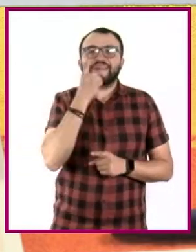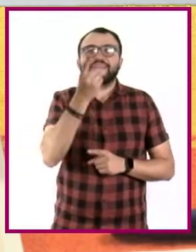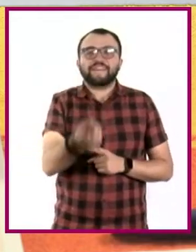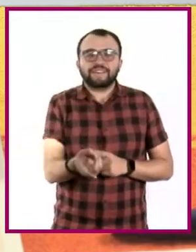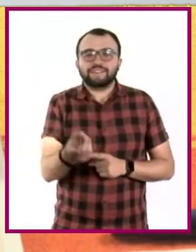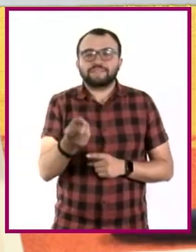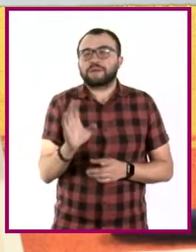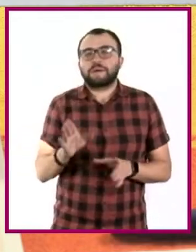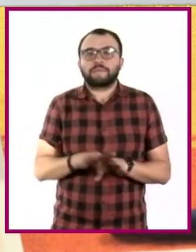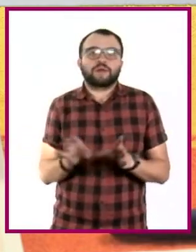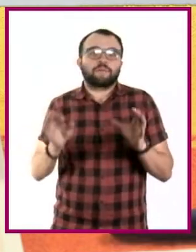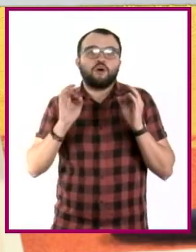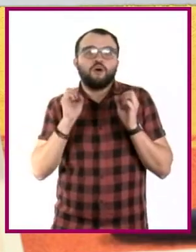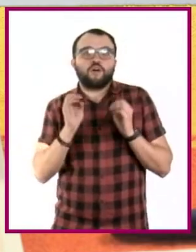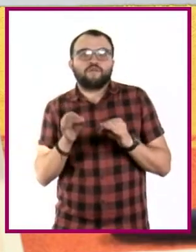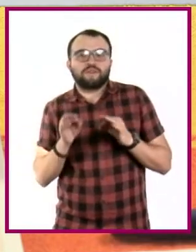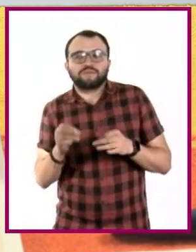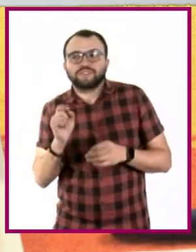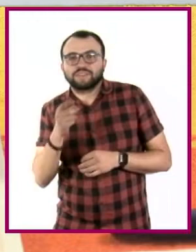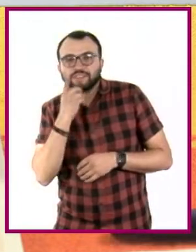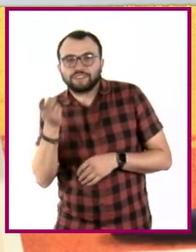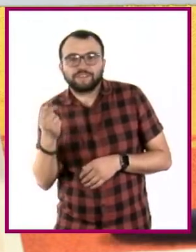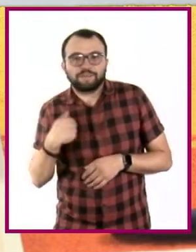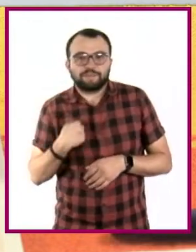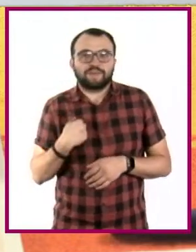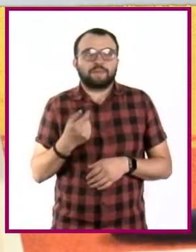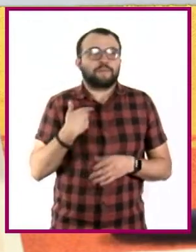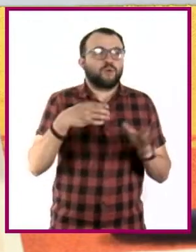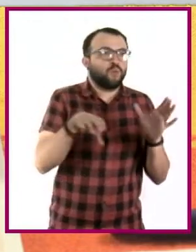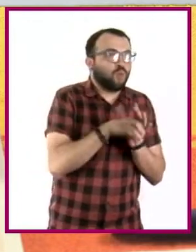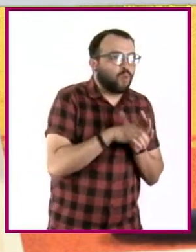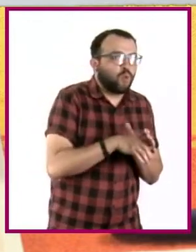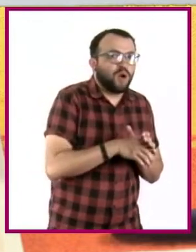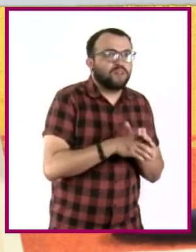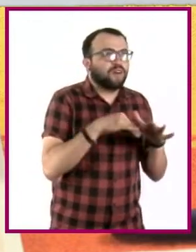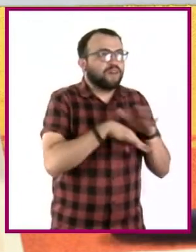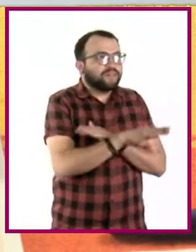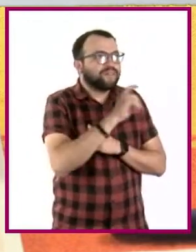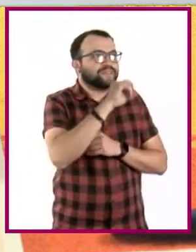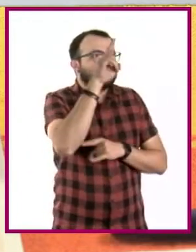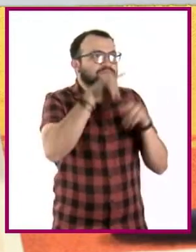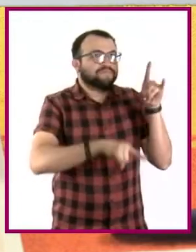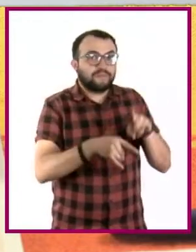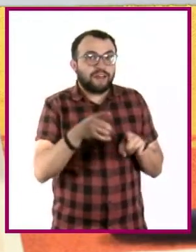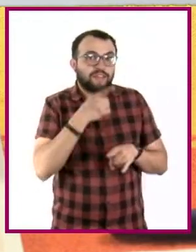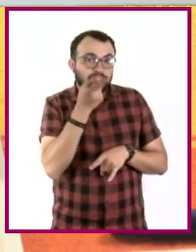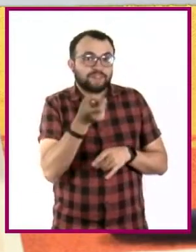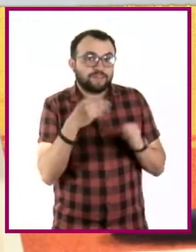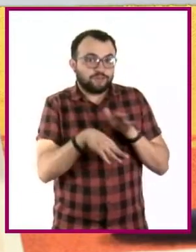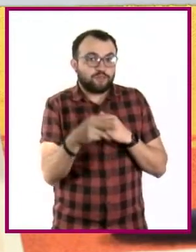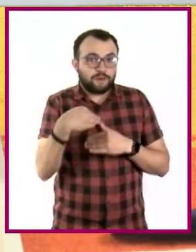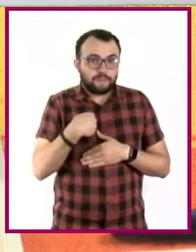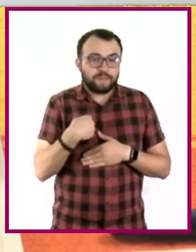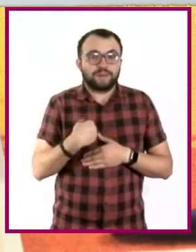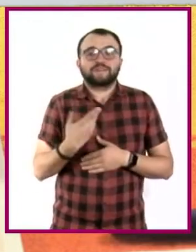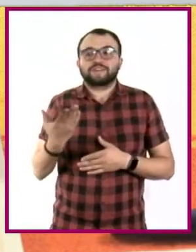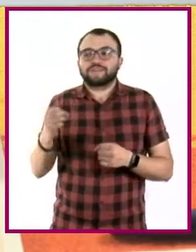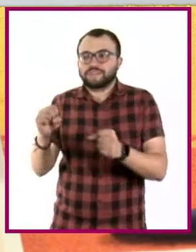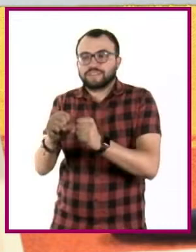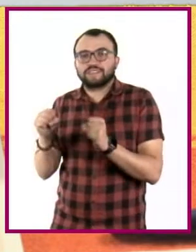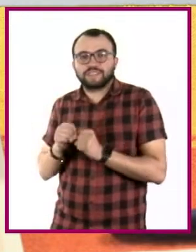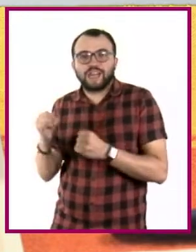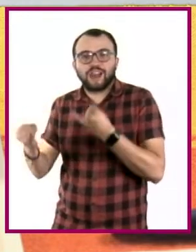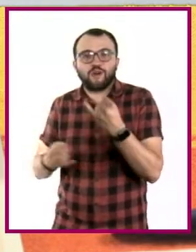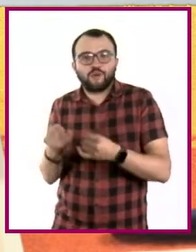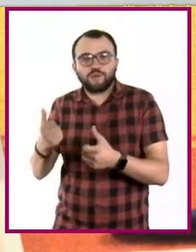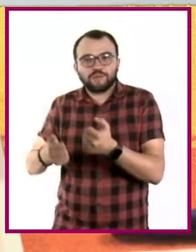una oficina de nosotros? ¿Qué dice nuestra habitación? ¿Qué dice nuestra sala de juegos? ¿No? O sea,